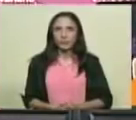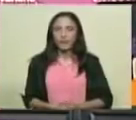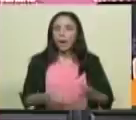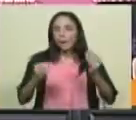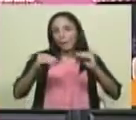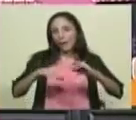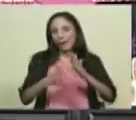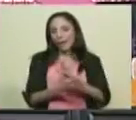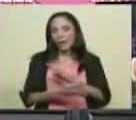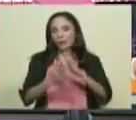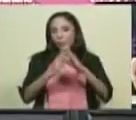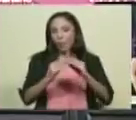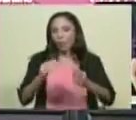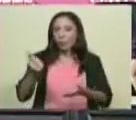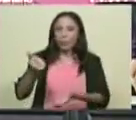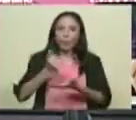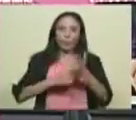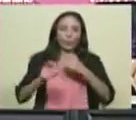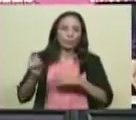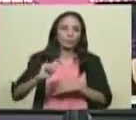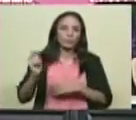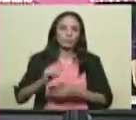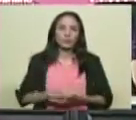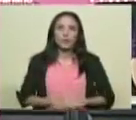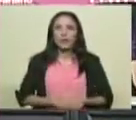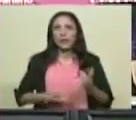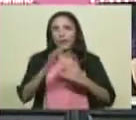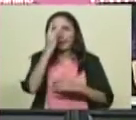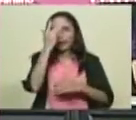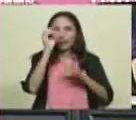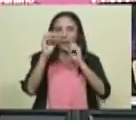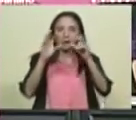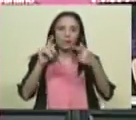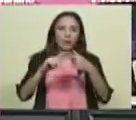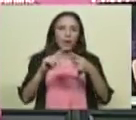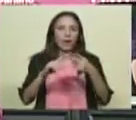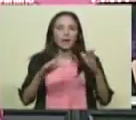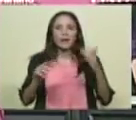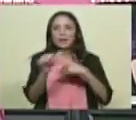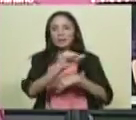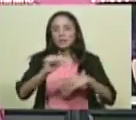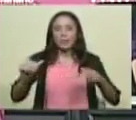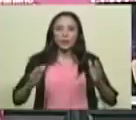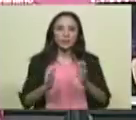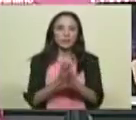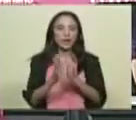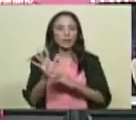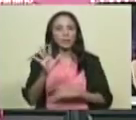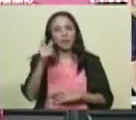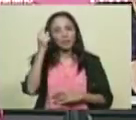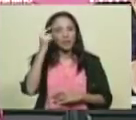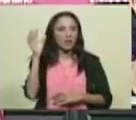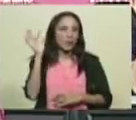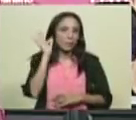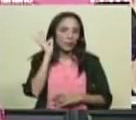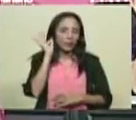invento por carnavales, Semana Santa, Día de la Mujer, apoyo al pueblo, directo, a